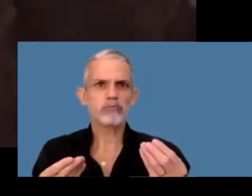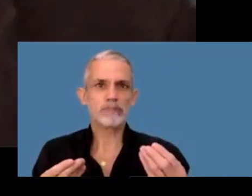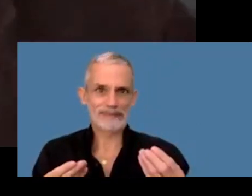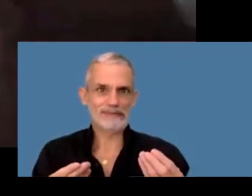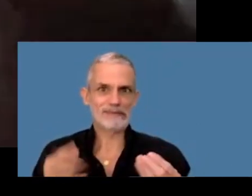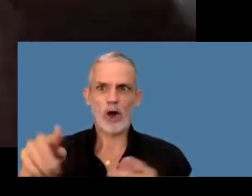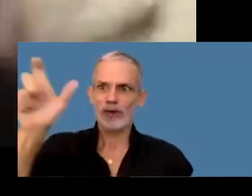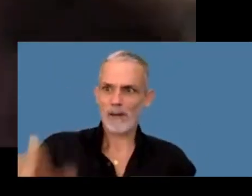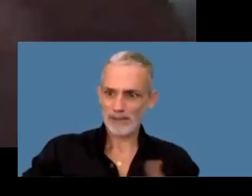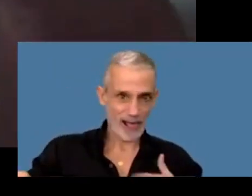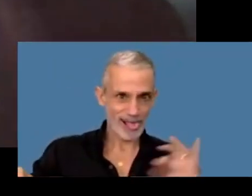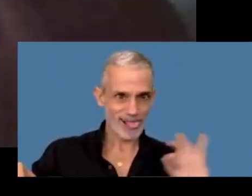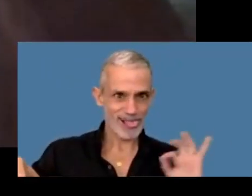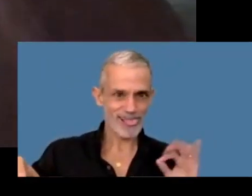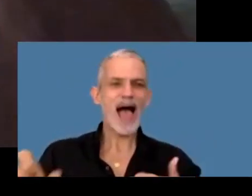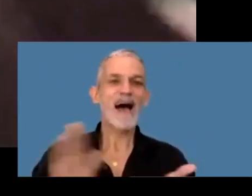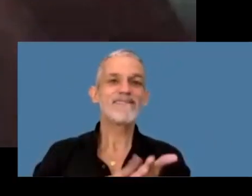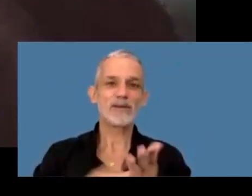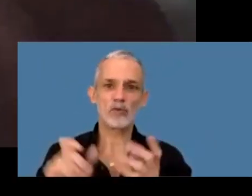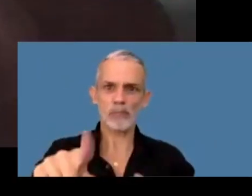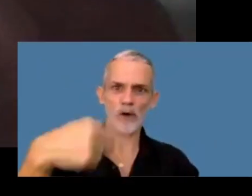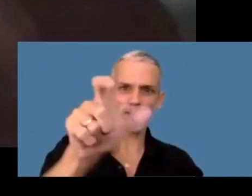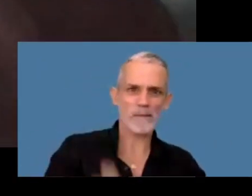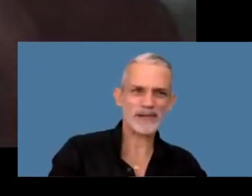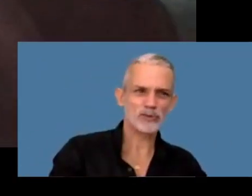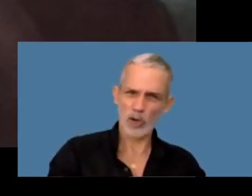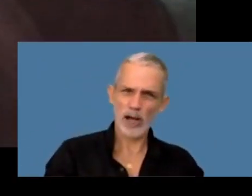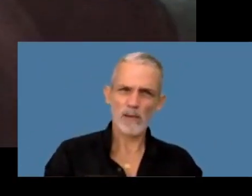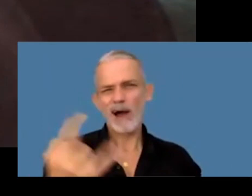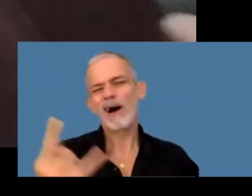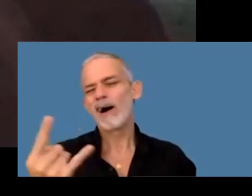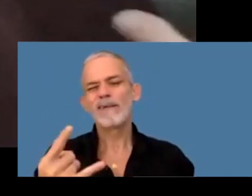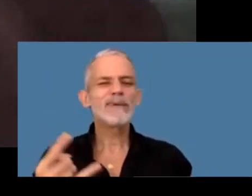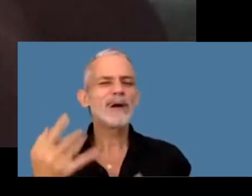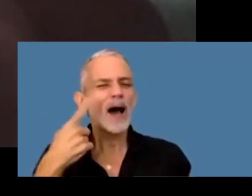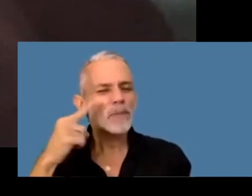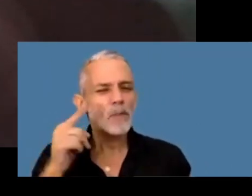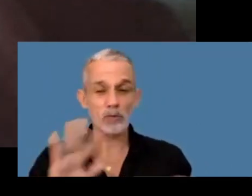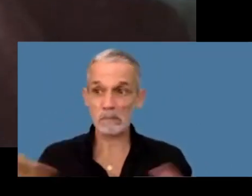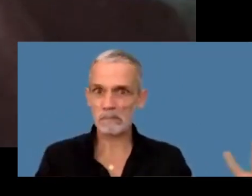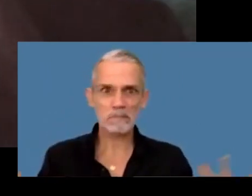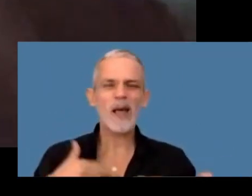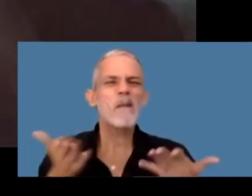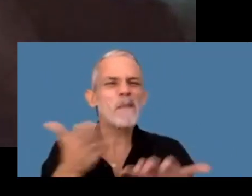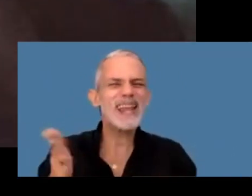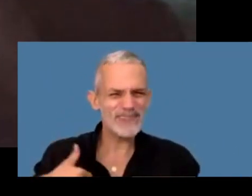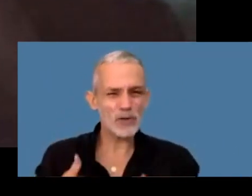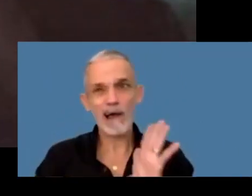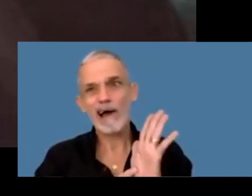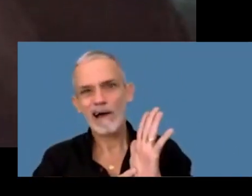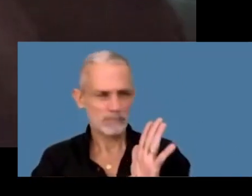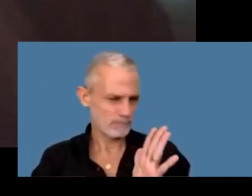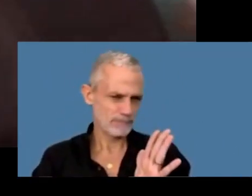diciembre de 2022 a comprar algo que tenga el copy. Fijémonos lo importante que tiene, la importancia de ese